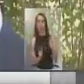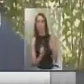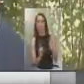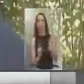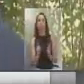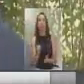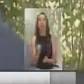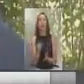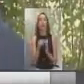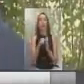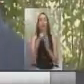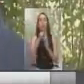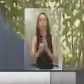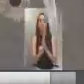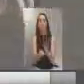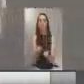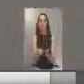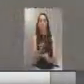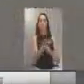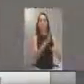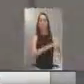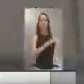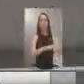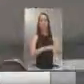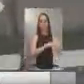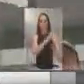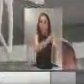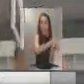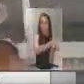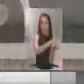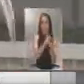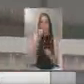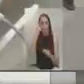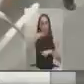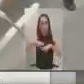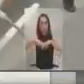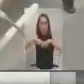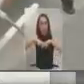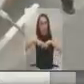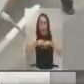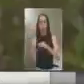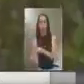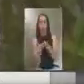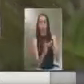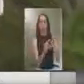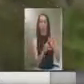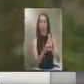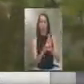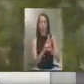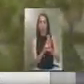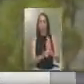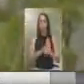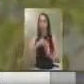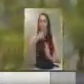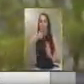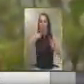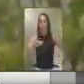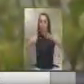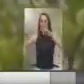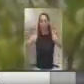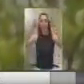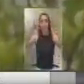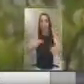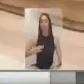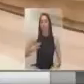está bajo la norma exigida para sacar licencia. Hay que recordar que los drones están sujetos a la normativa de la Dirección de Aeronáutica